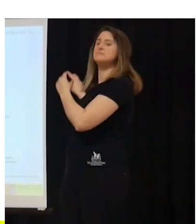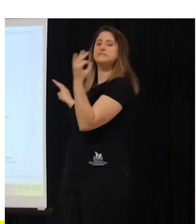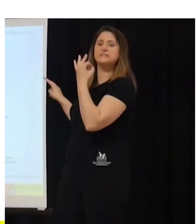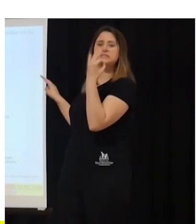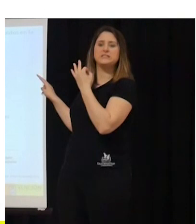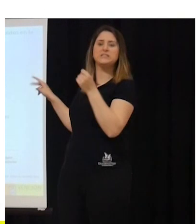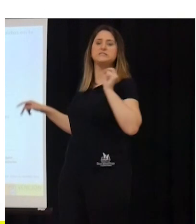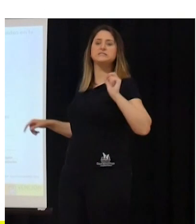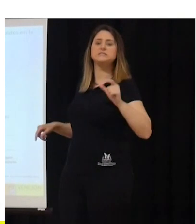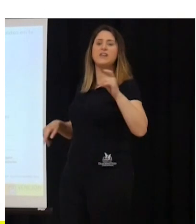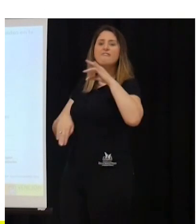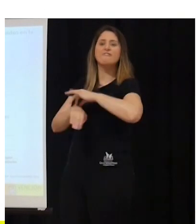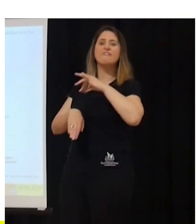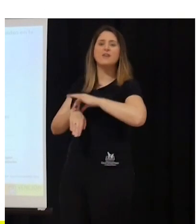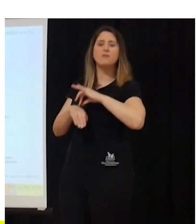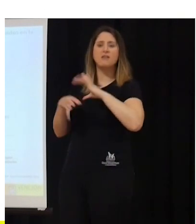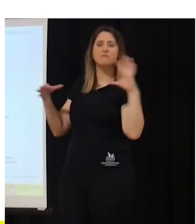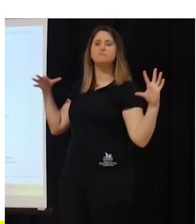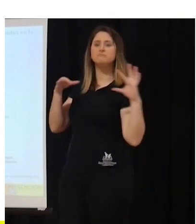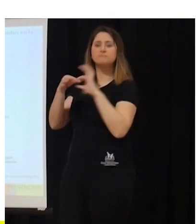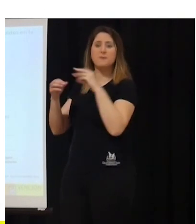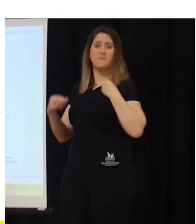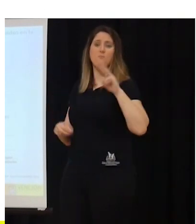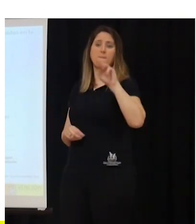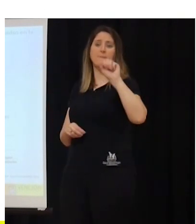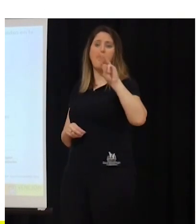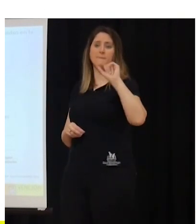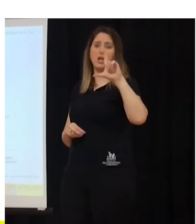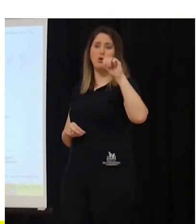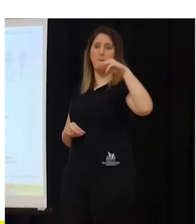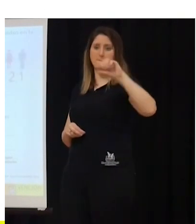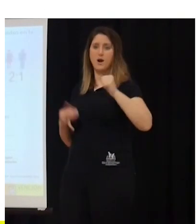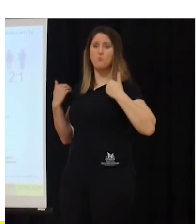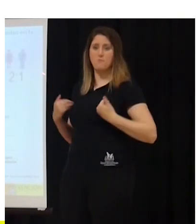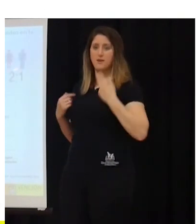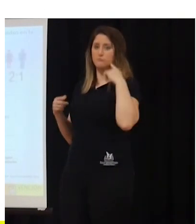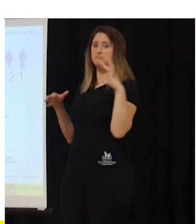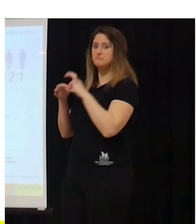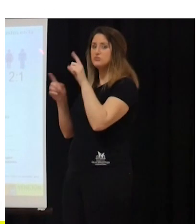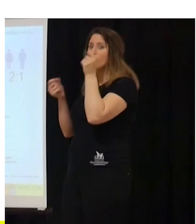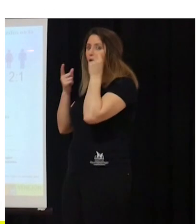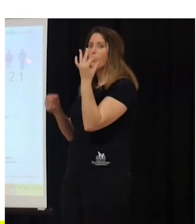es la incidencia de enfermedades relacionadas con el virus del papiloma humano. Y si se fijan,